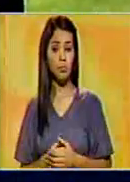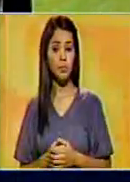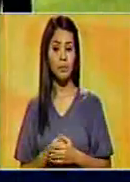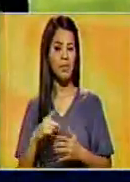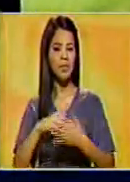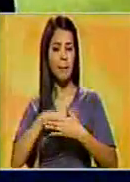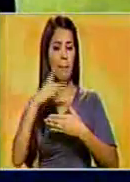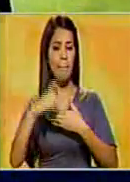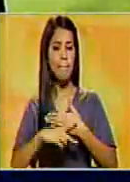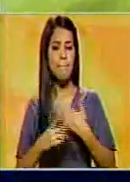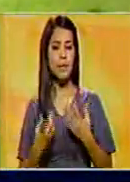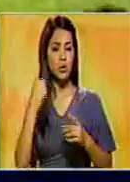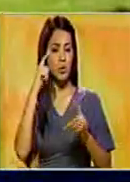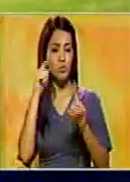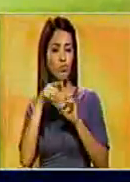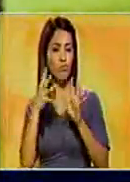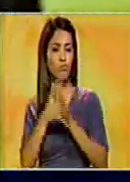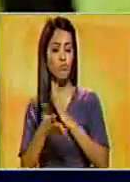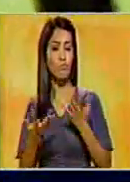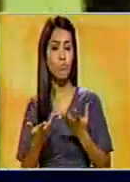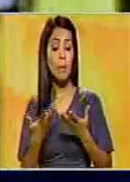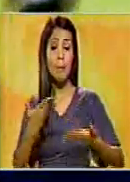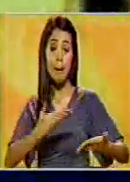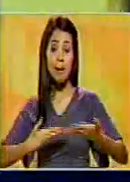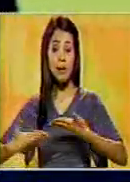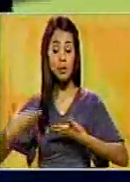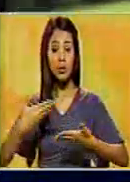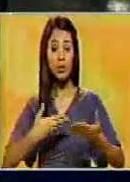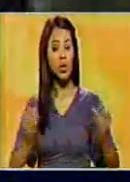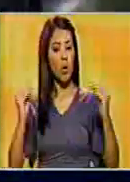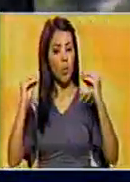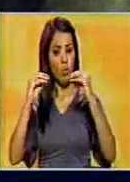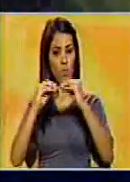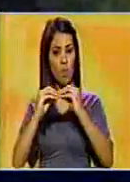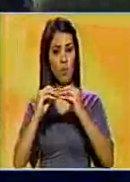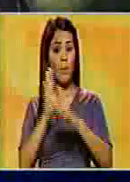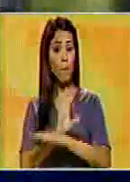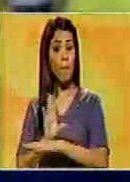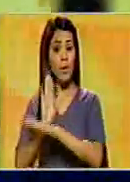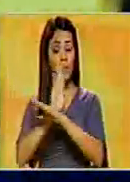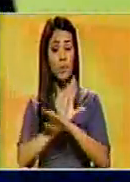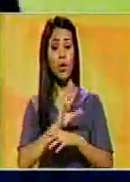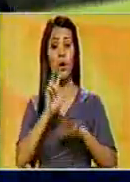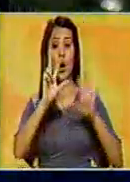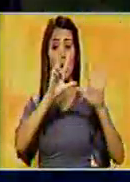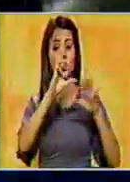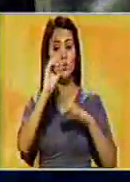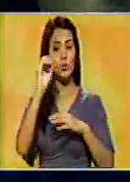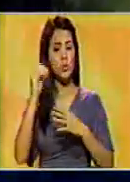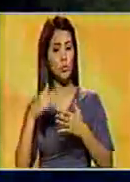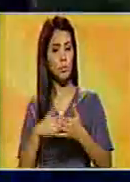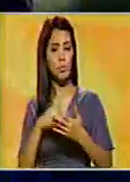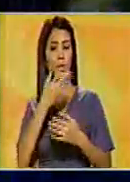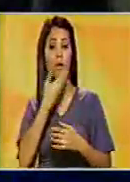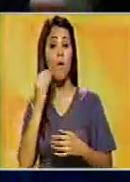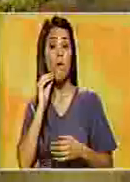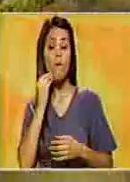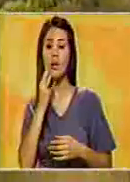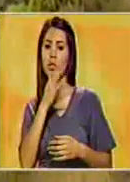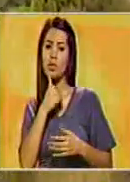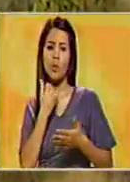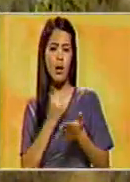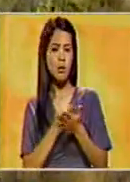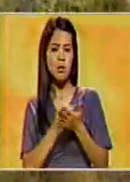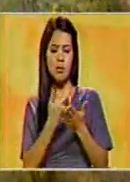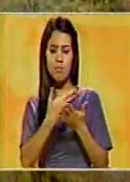funcionaría además como punto de partida para las negociaciones de un acuerdo para proteger a los 800.000 jóvenes indocumentados